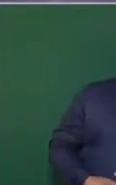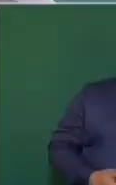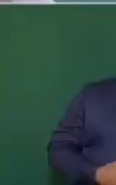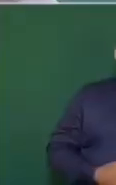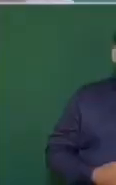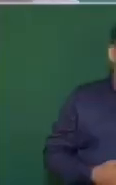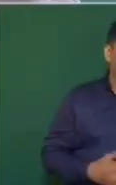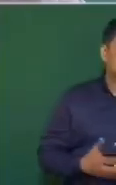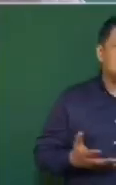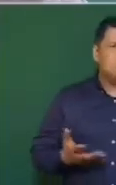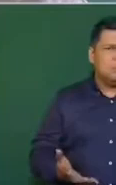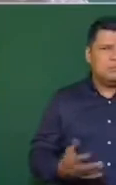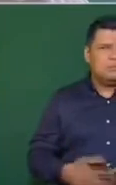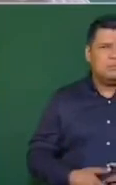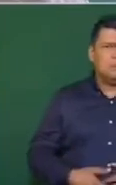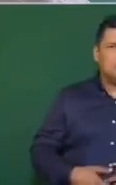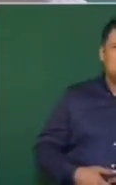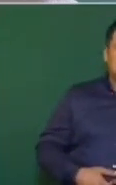a